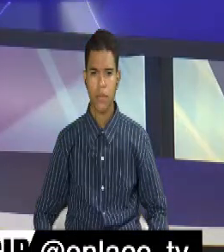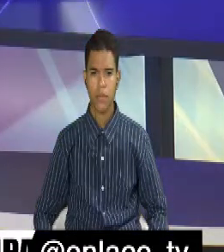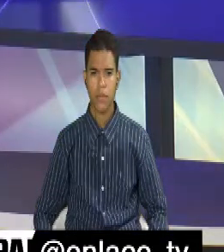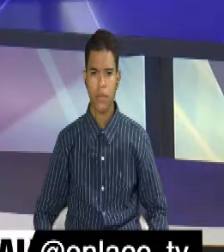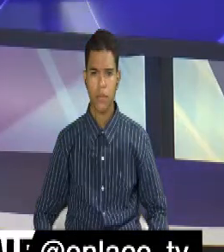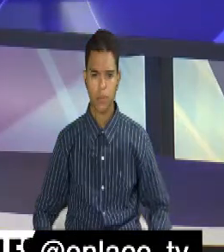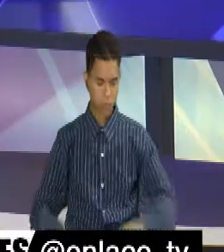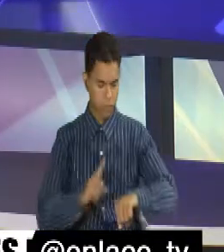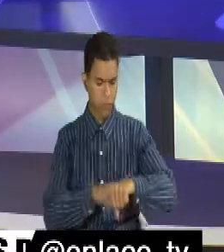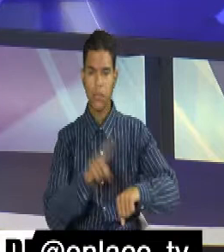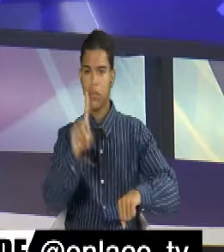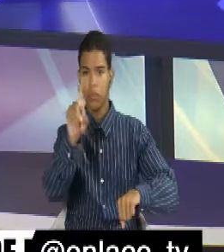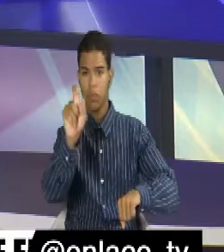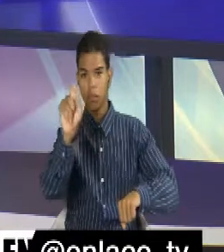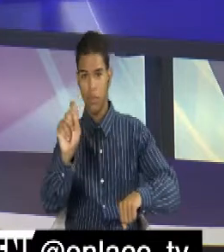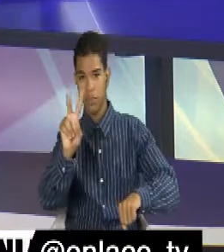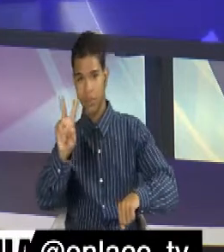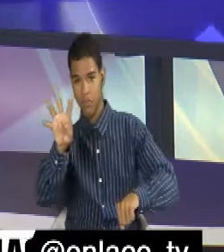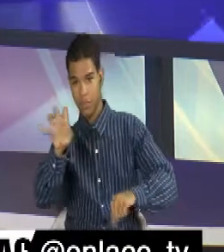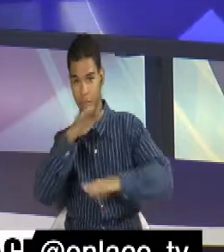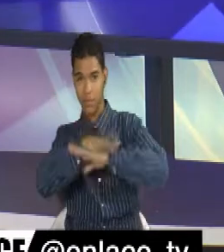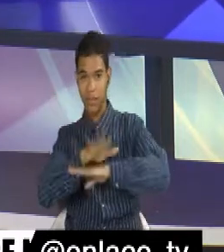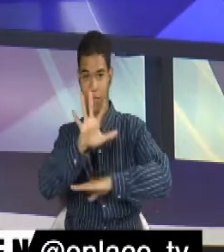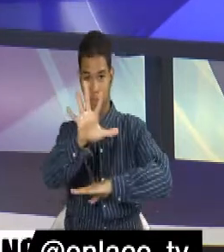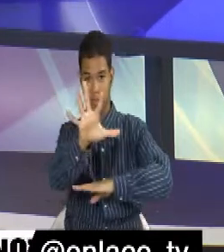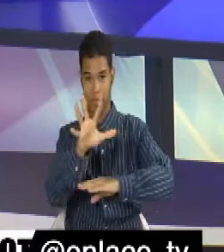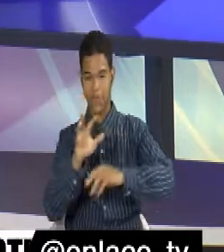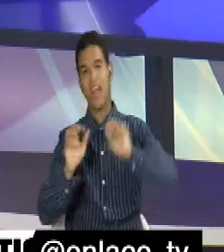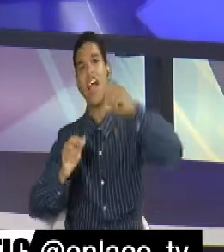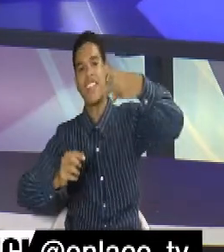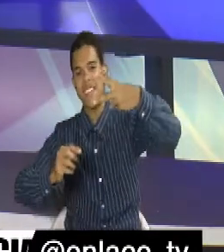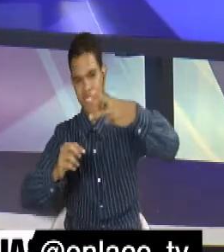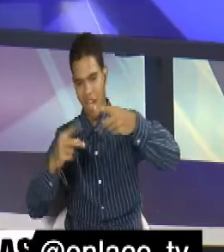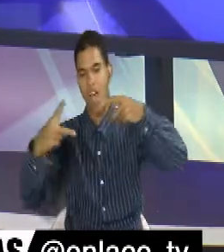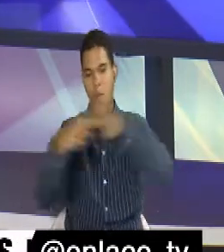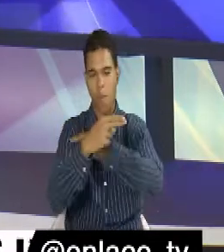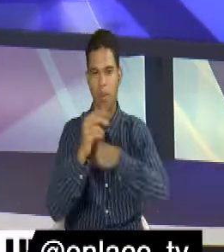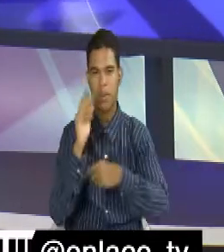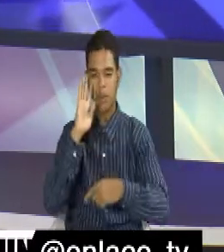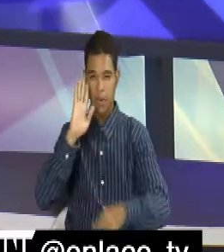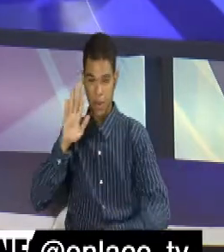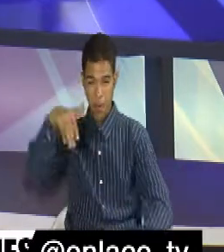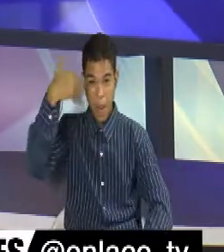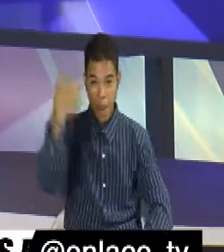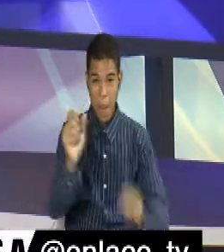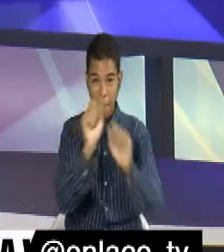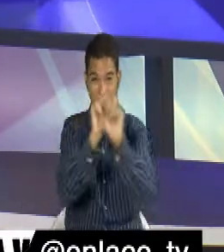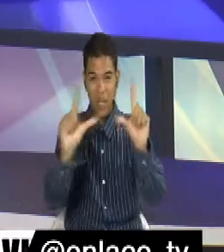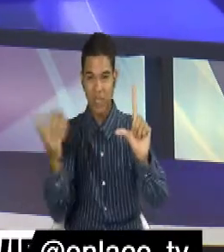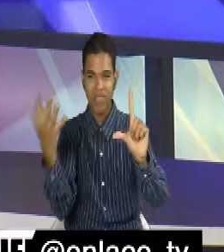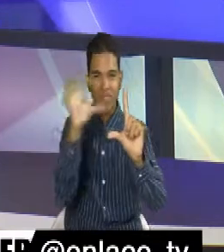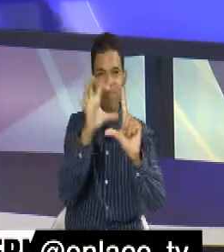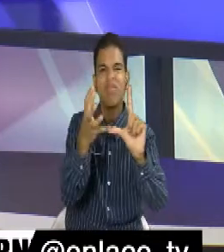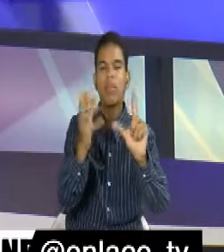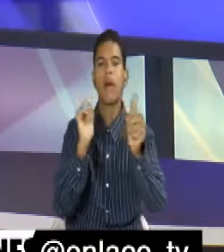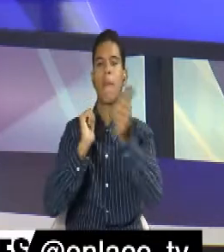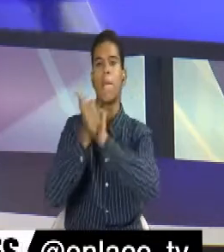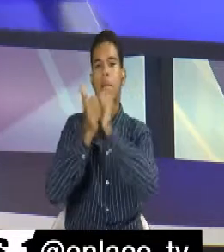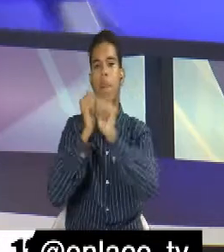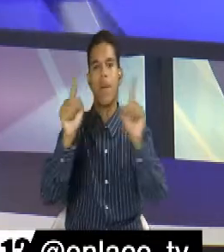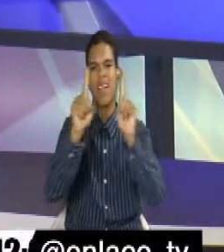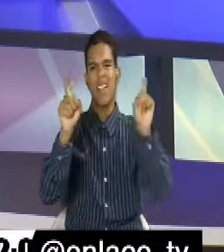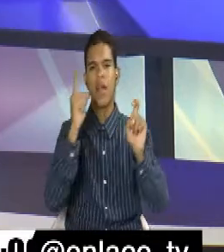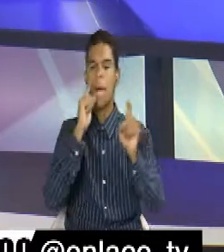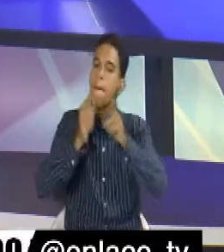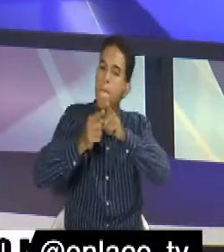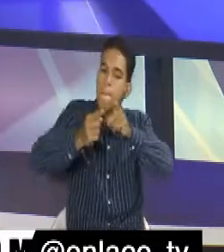Seis 29 minutos de la tarde, es momento de una segunda pausa en el noticiero que usted quiere ver. Al regresar en la información deportiva, espere detalles de